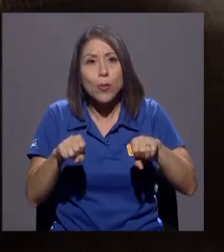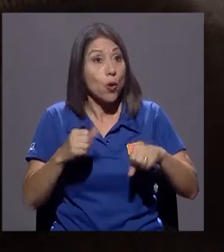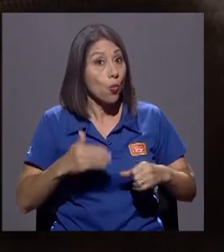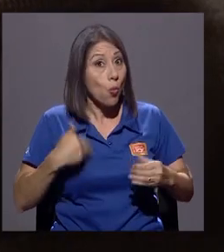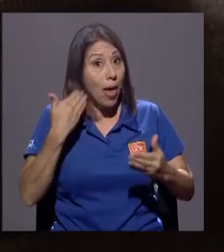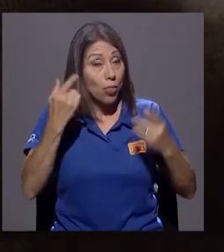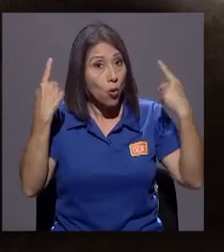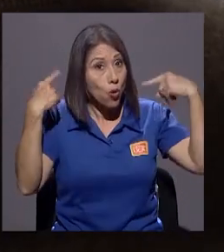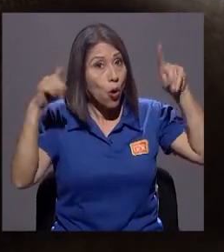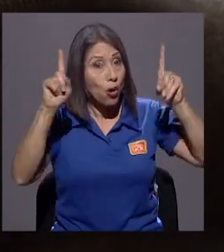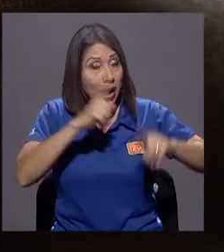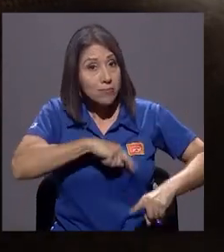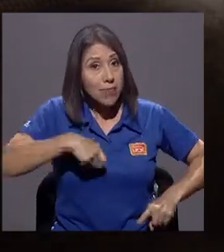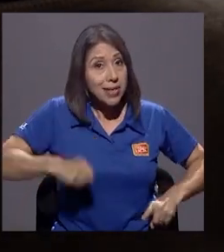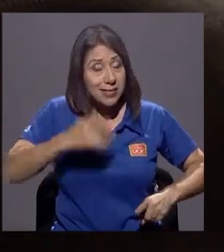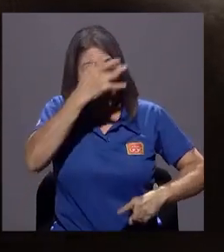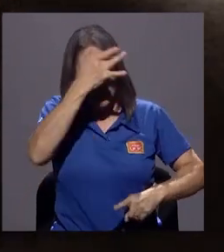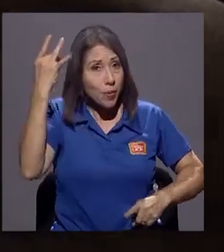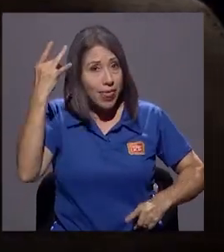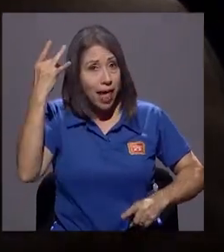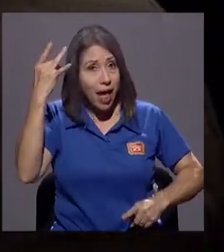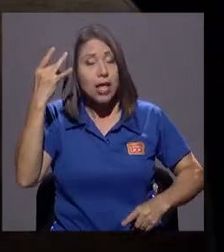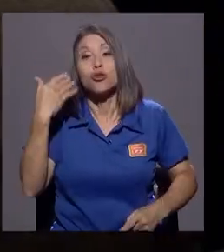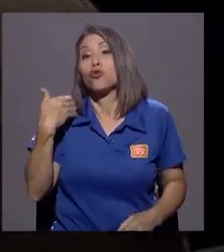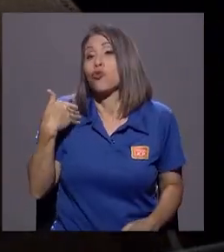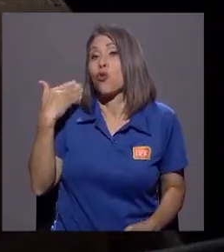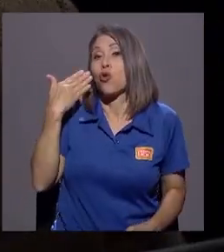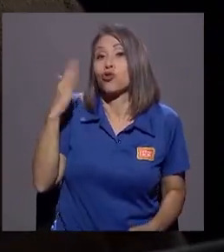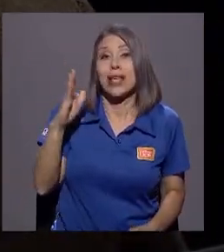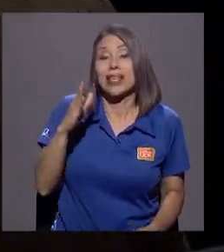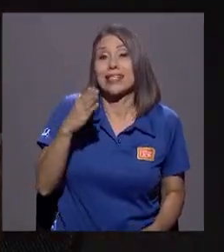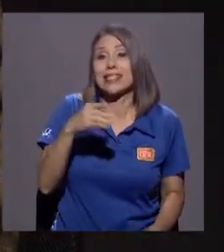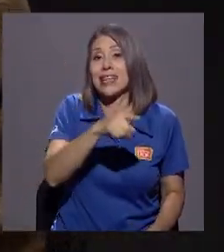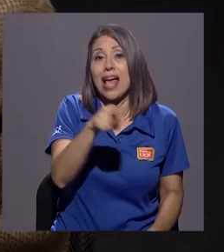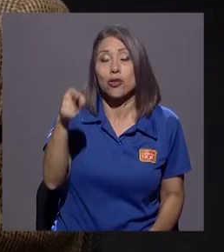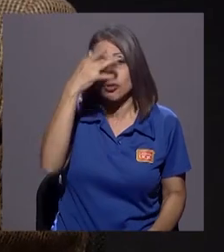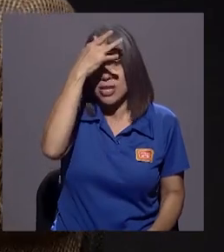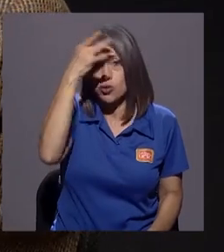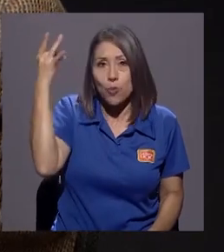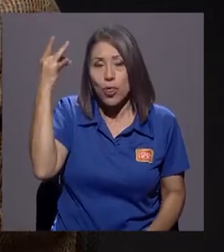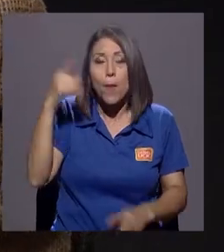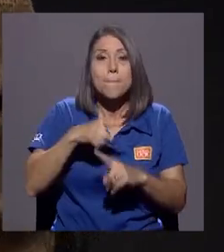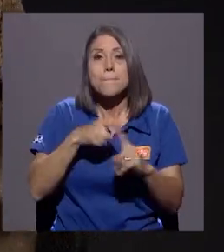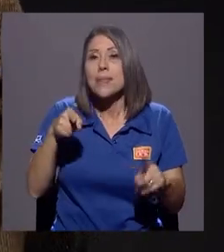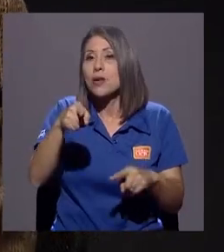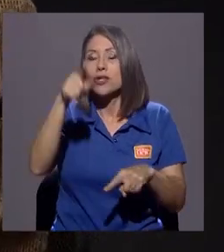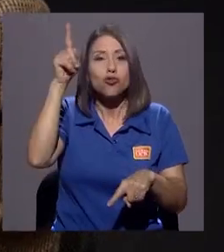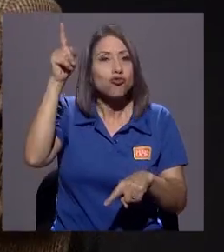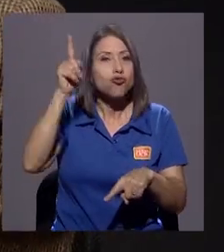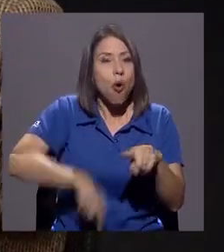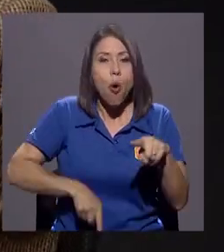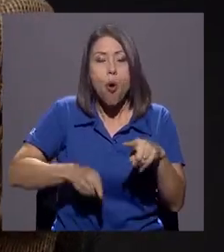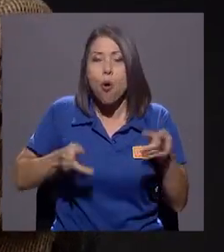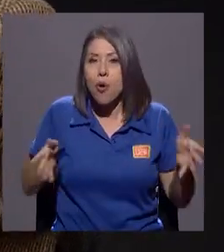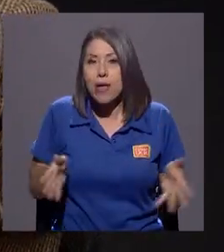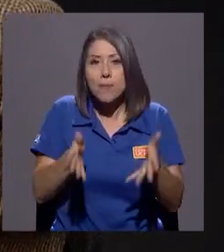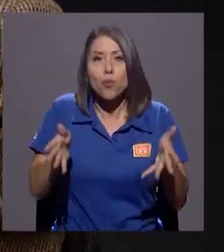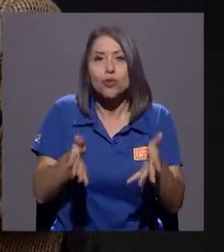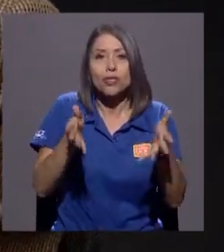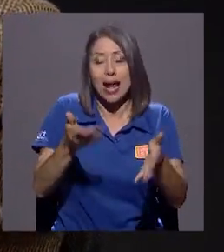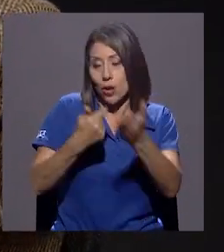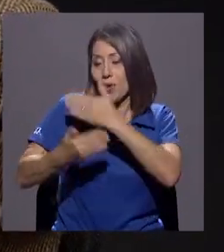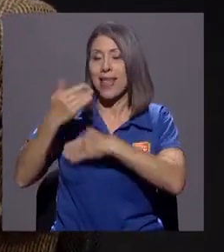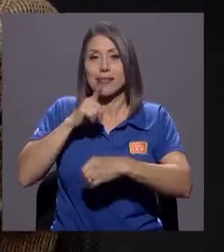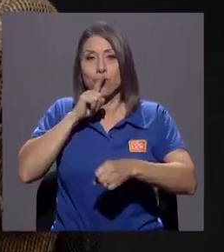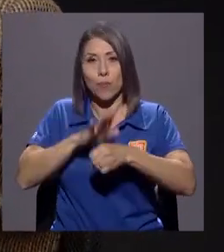olvidad yo digo yo no sé si se les olvidó pero lo cierto es que no fueron capaces de impulsar lo que